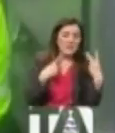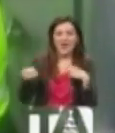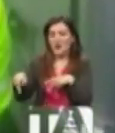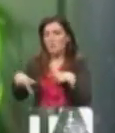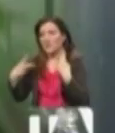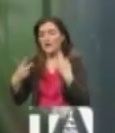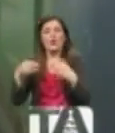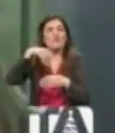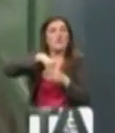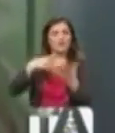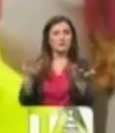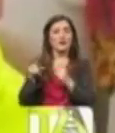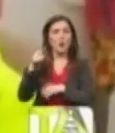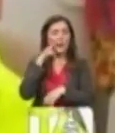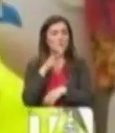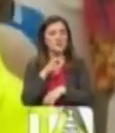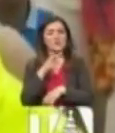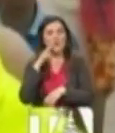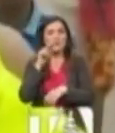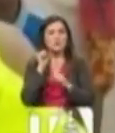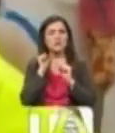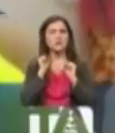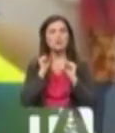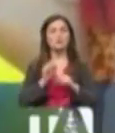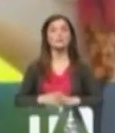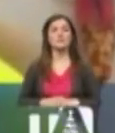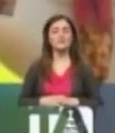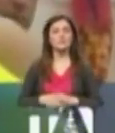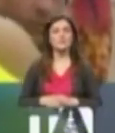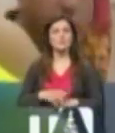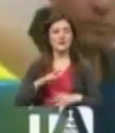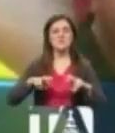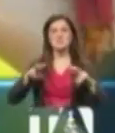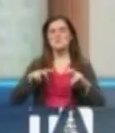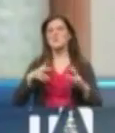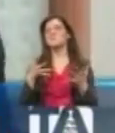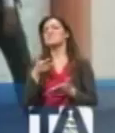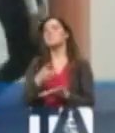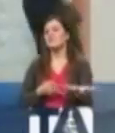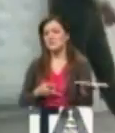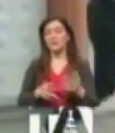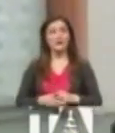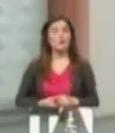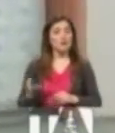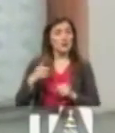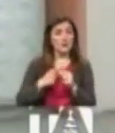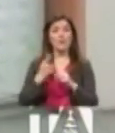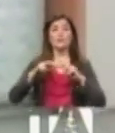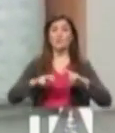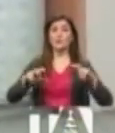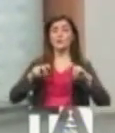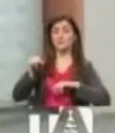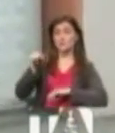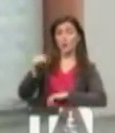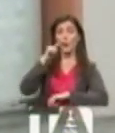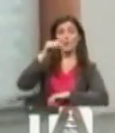del asesinato serían los celos. Se está investigando a fondo las causas de este evento. Según las primeras investigaciones, Olvera,